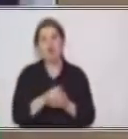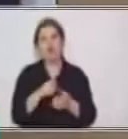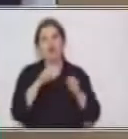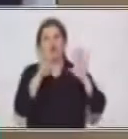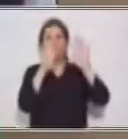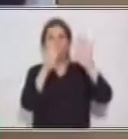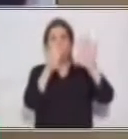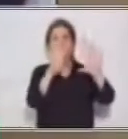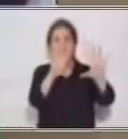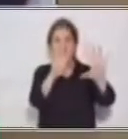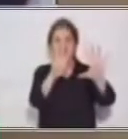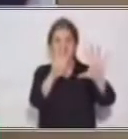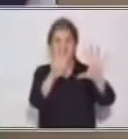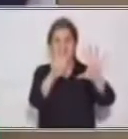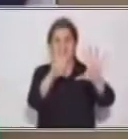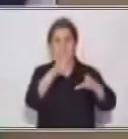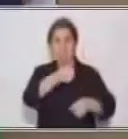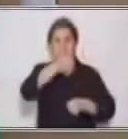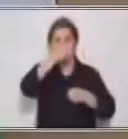9 piñas.